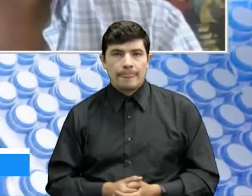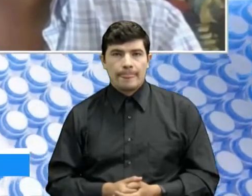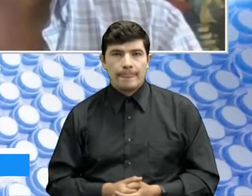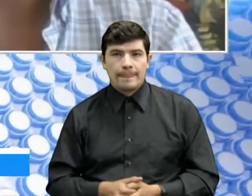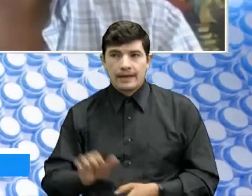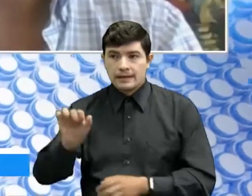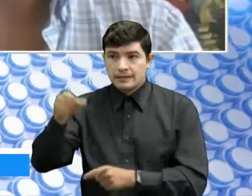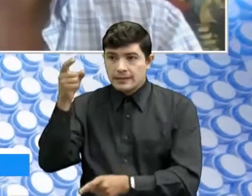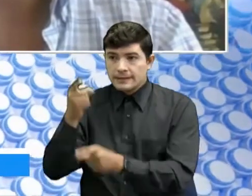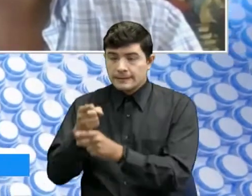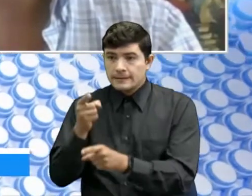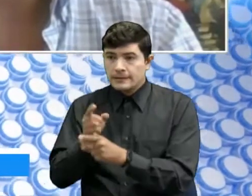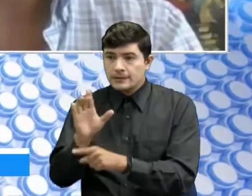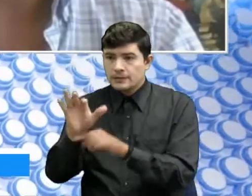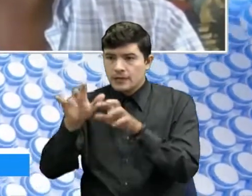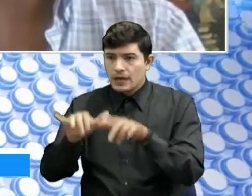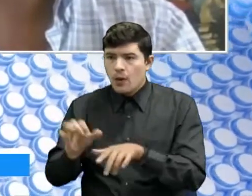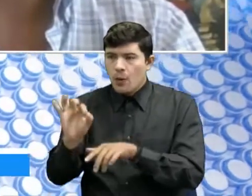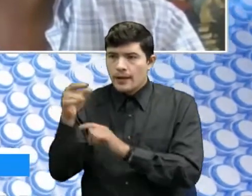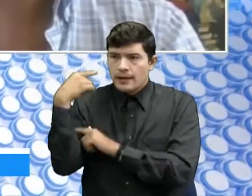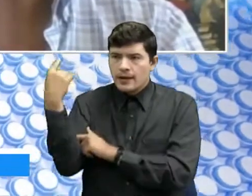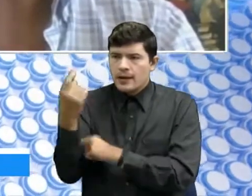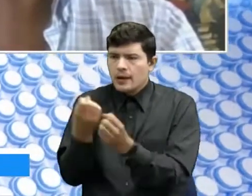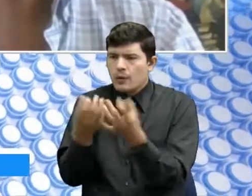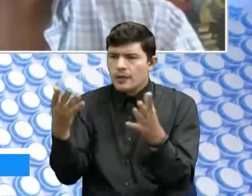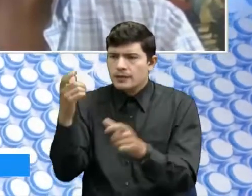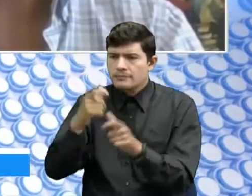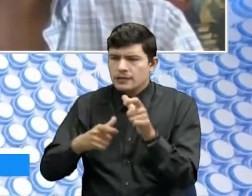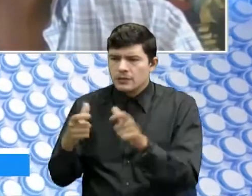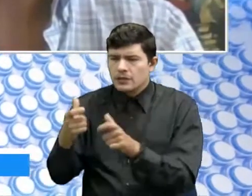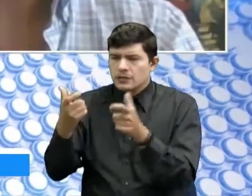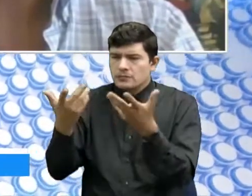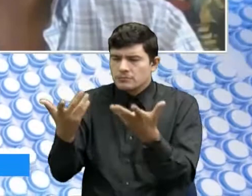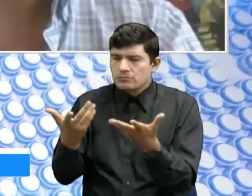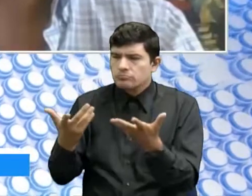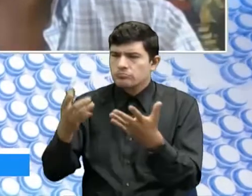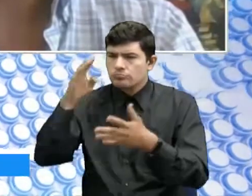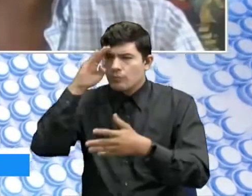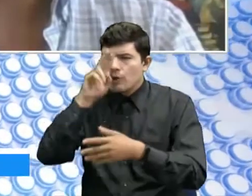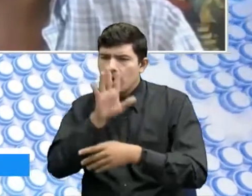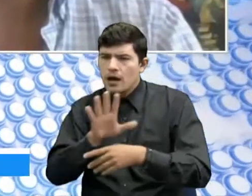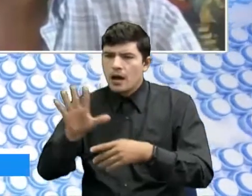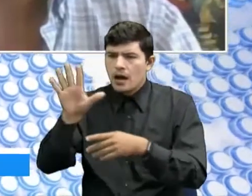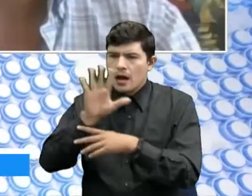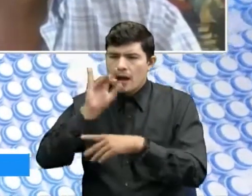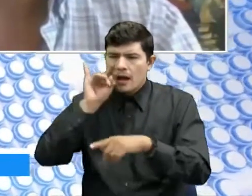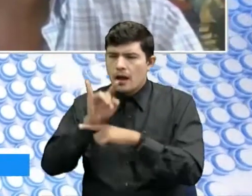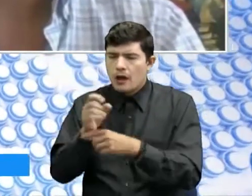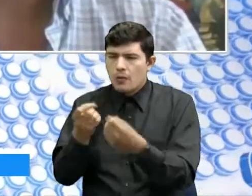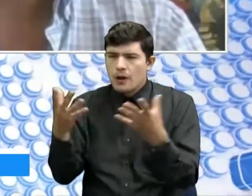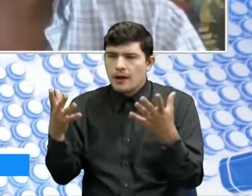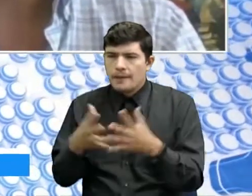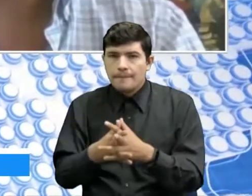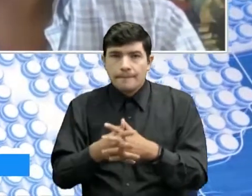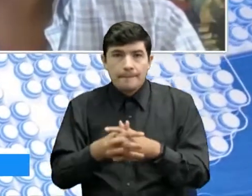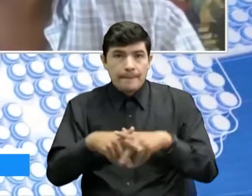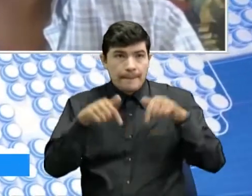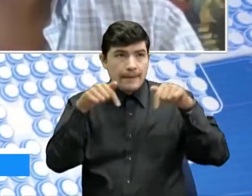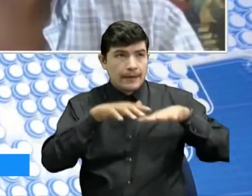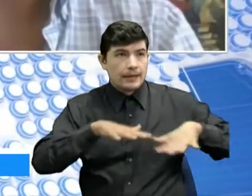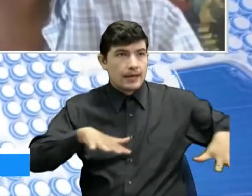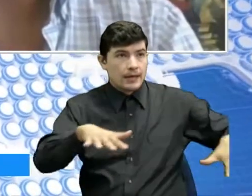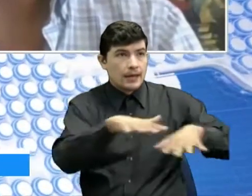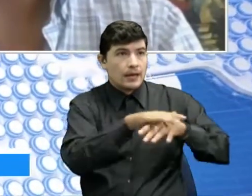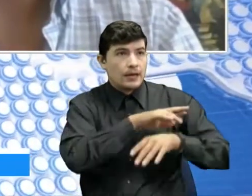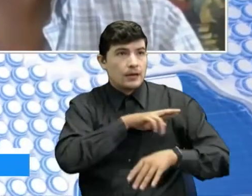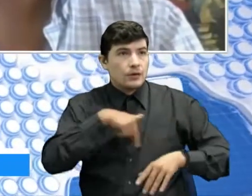En este ejercicio, el secretario y general, ¿cuántos uniformados más o menos haciendo estos recorridos de caravanas por la vida? En todo el área metropolitana nosotros